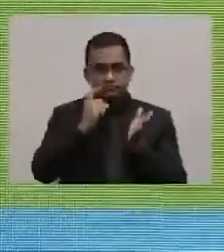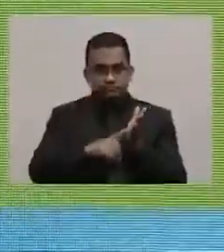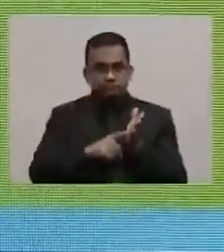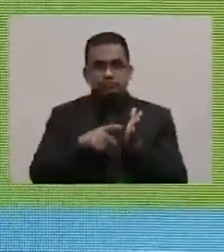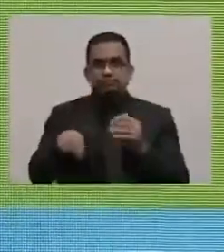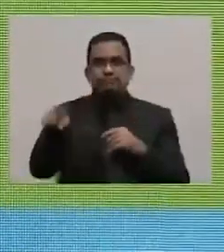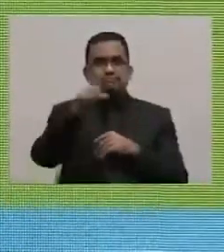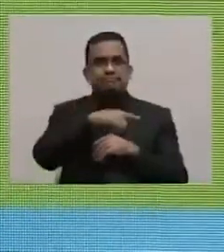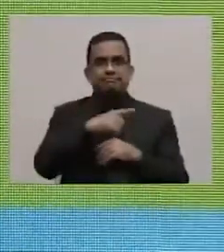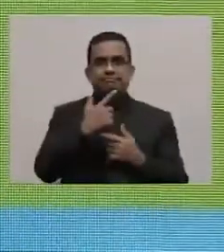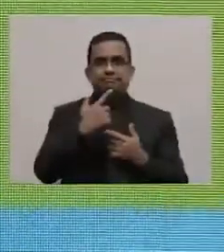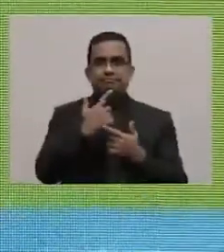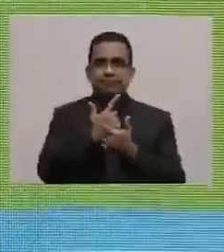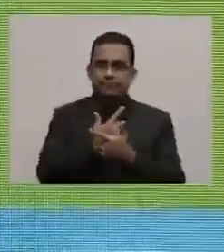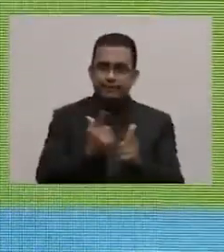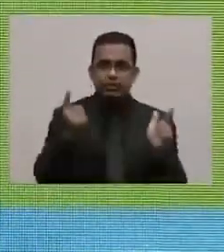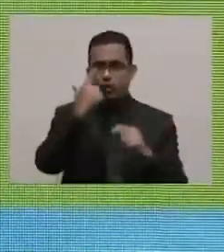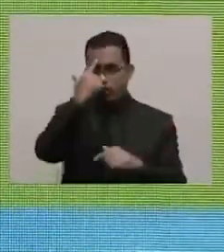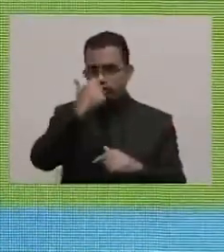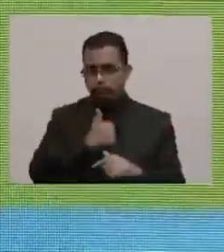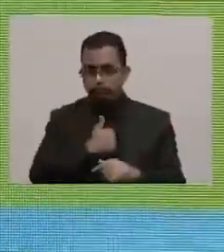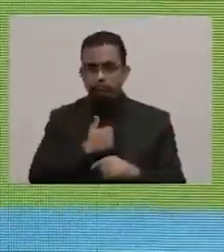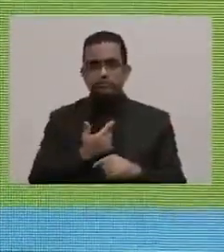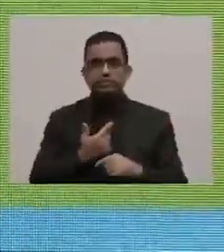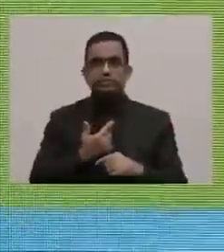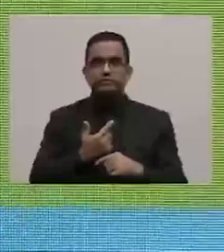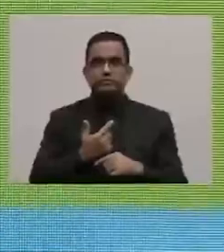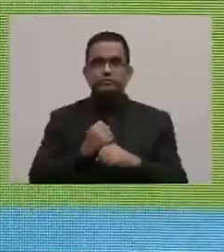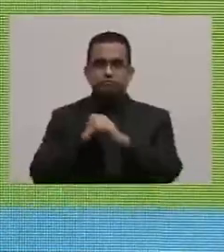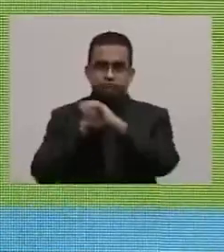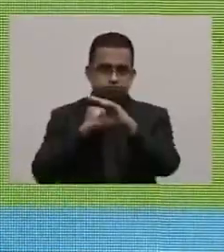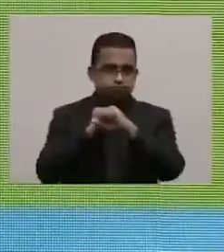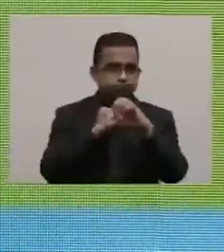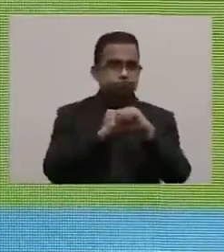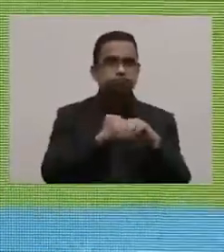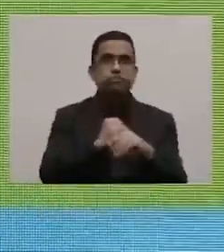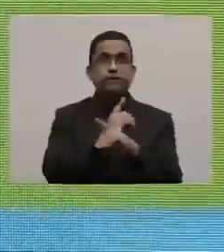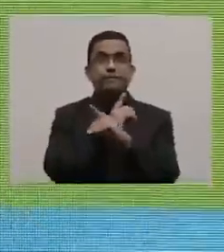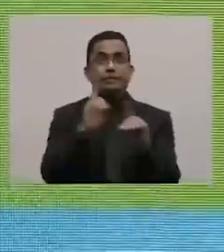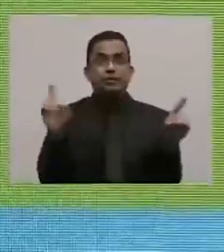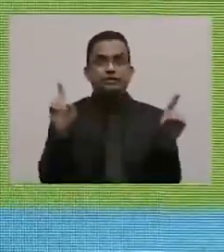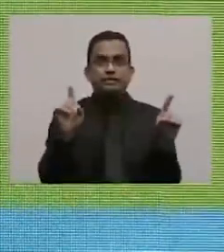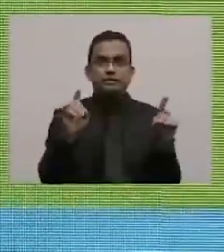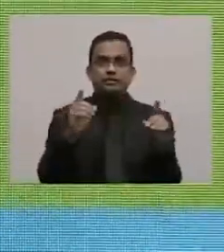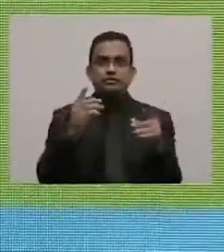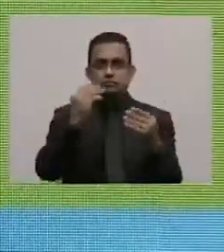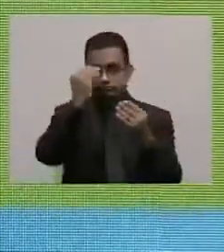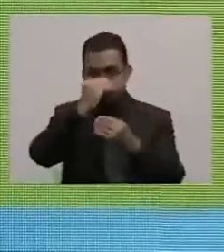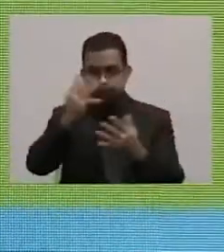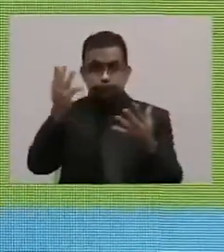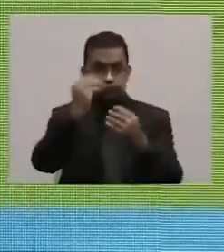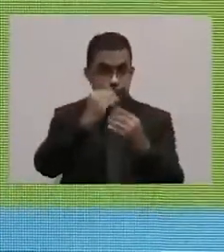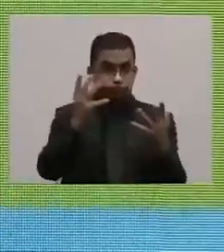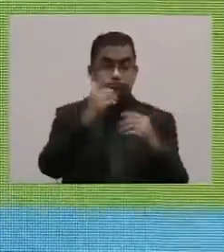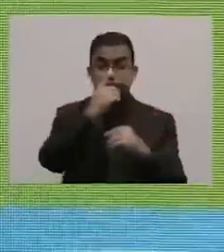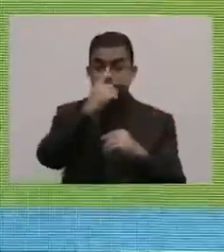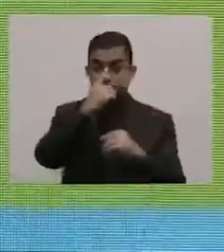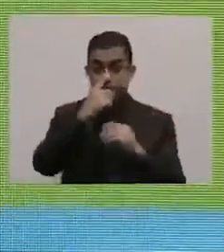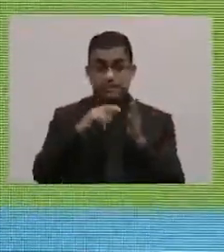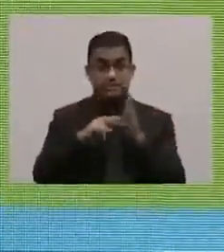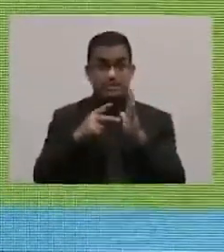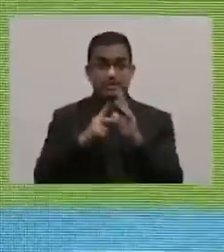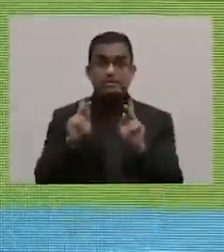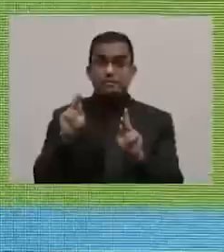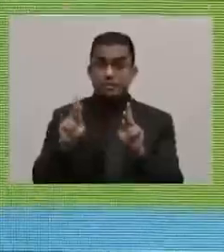públicas y, sobre todo, de la democracia. Ese proceso no ha estado exento de sacrificios institucionales y